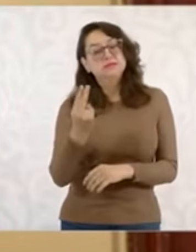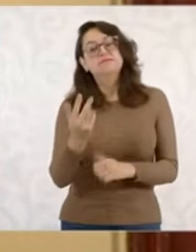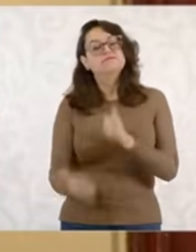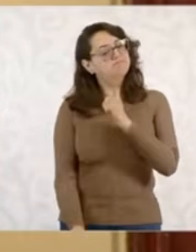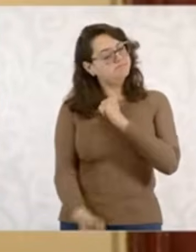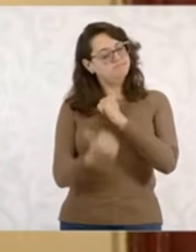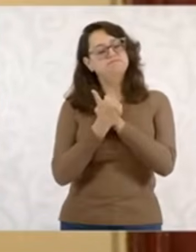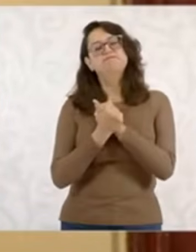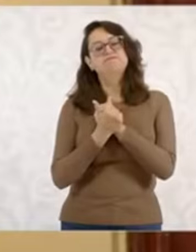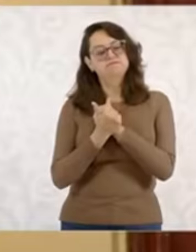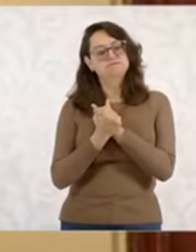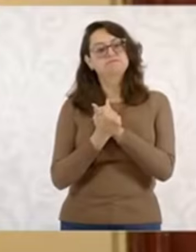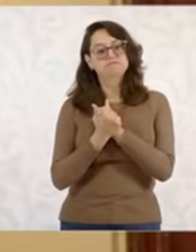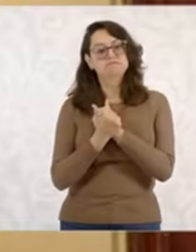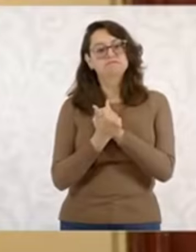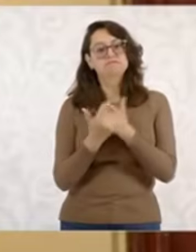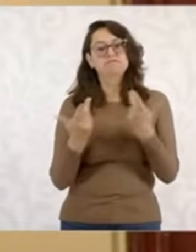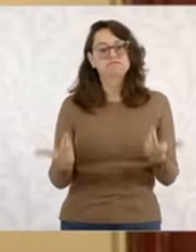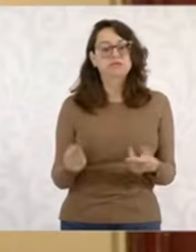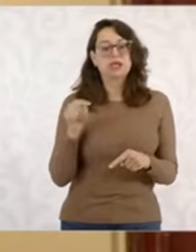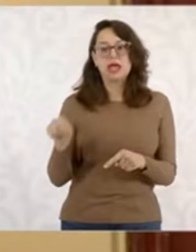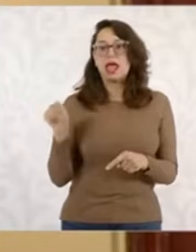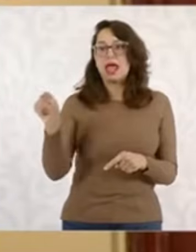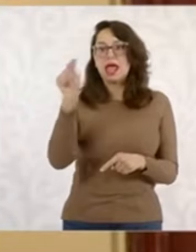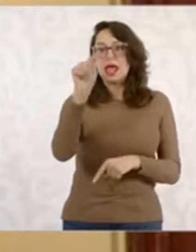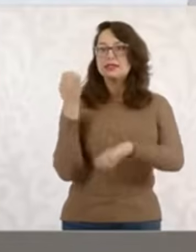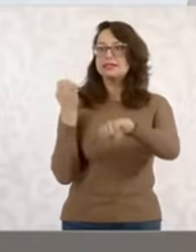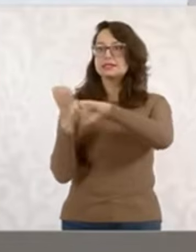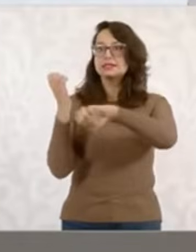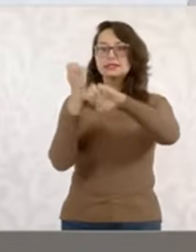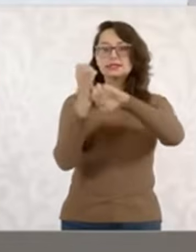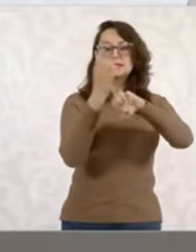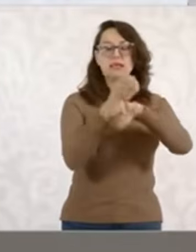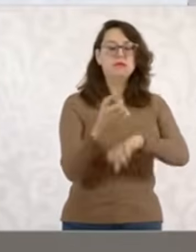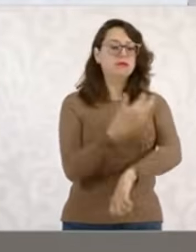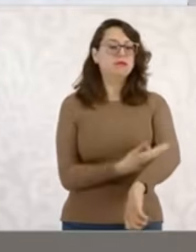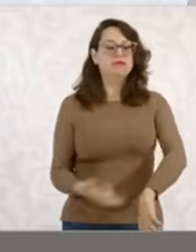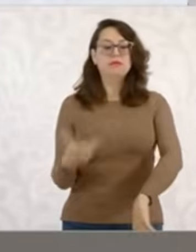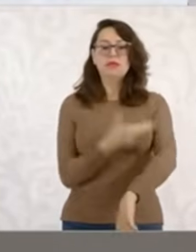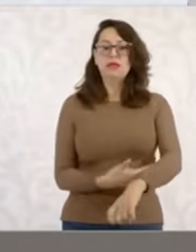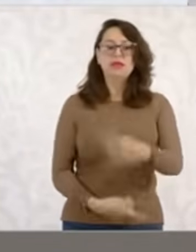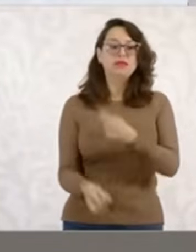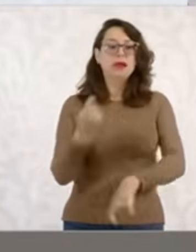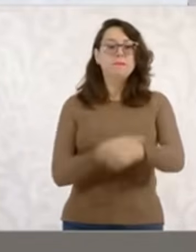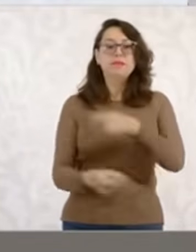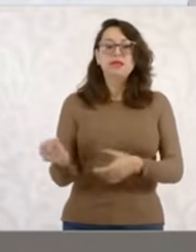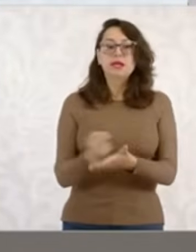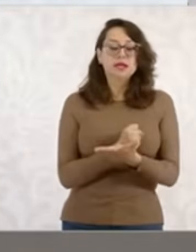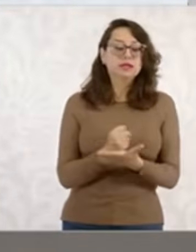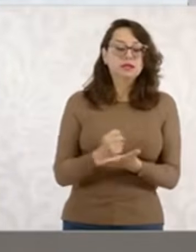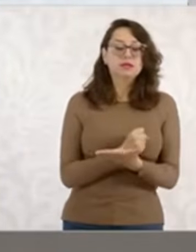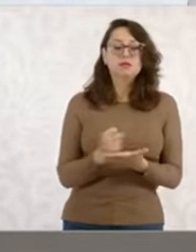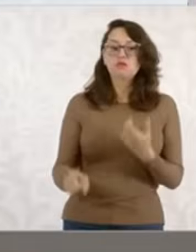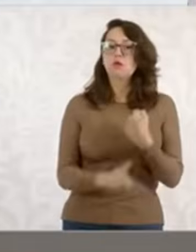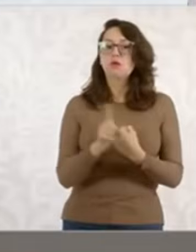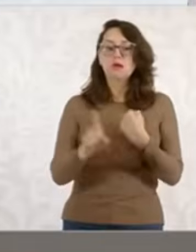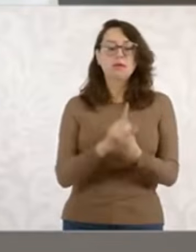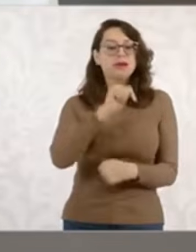de venta de estos estados y que tramiten su crédito. No van a tener ningún